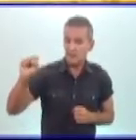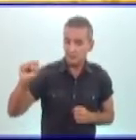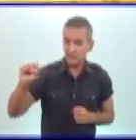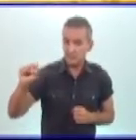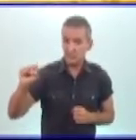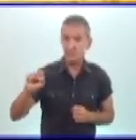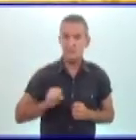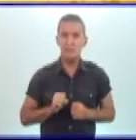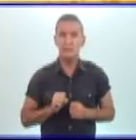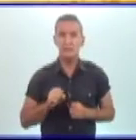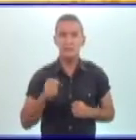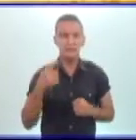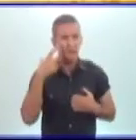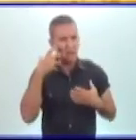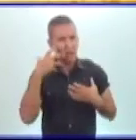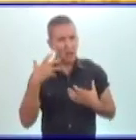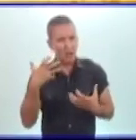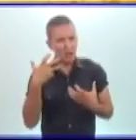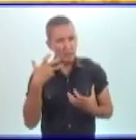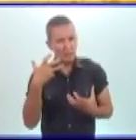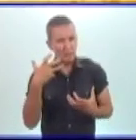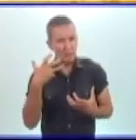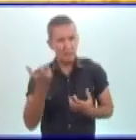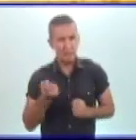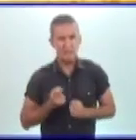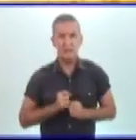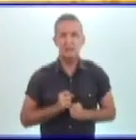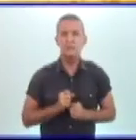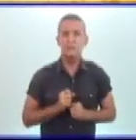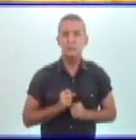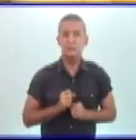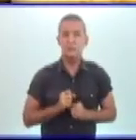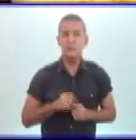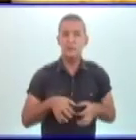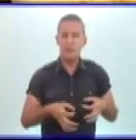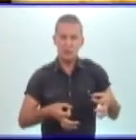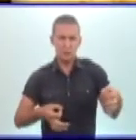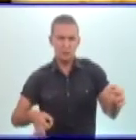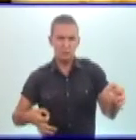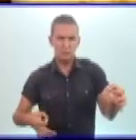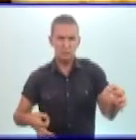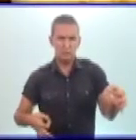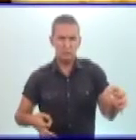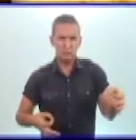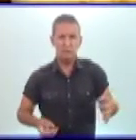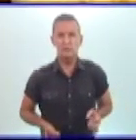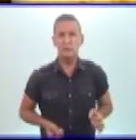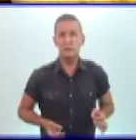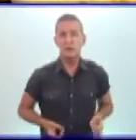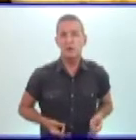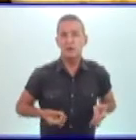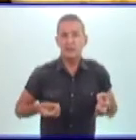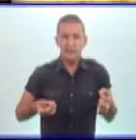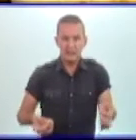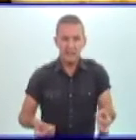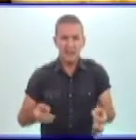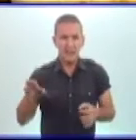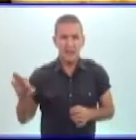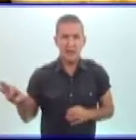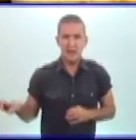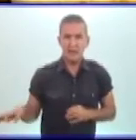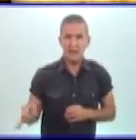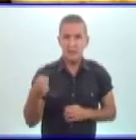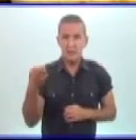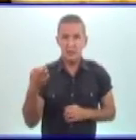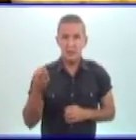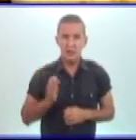Jack de Sores, que atacaron La Habana, tenían una patente de corso, documento que le daba la corona francesa, en este caso, para poder